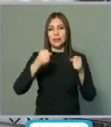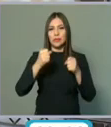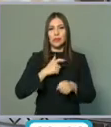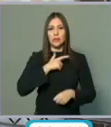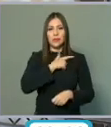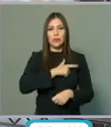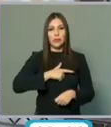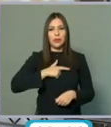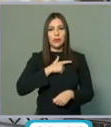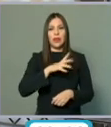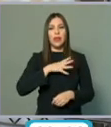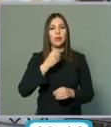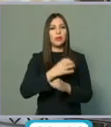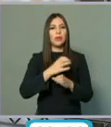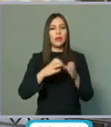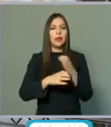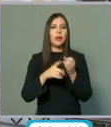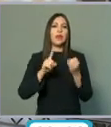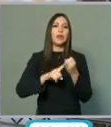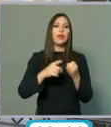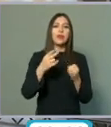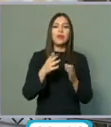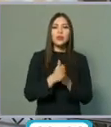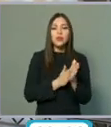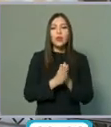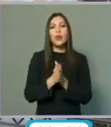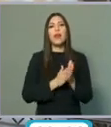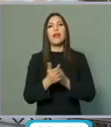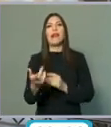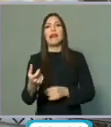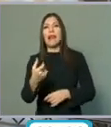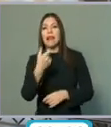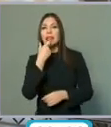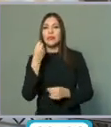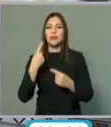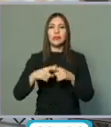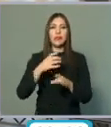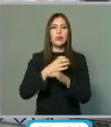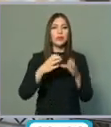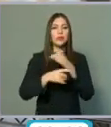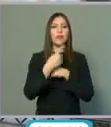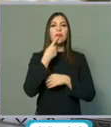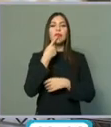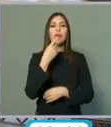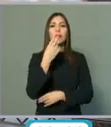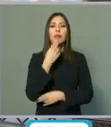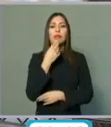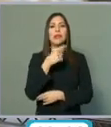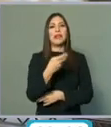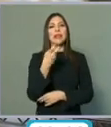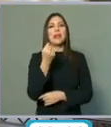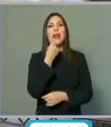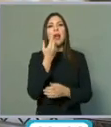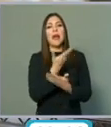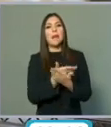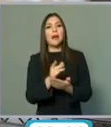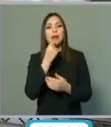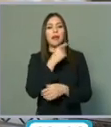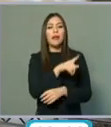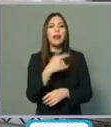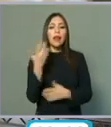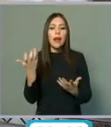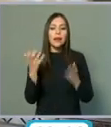porque manejamos ingredientes dulces, chocolate, galletas, de todo. Y pues aparte les va a ayudar mucho para entretenerlos, pero recuerden, no